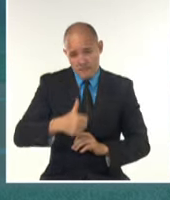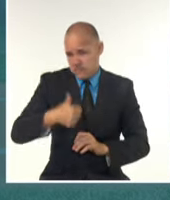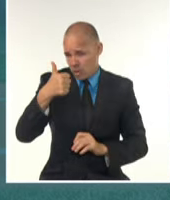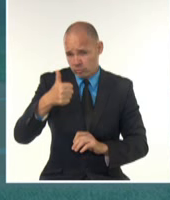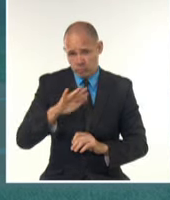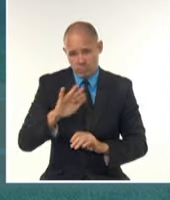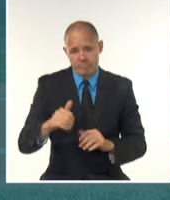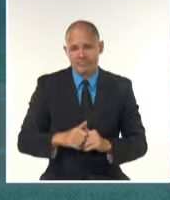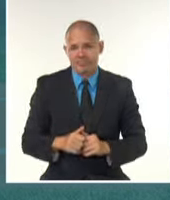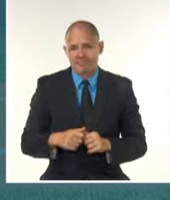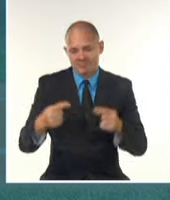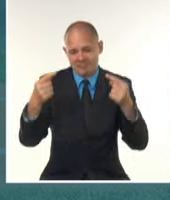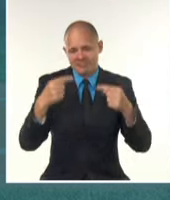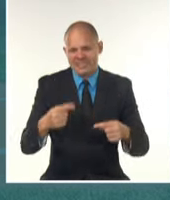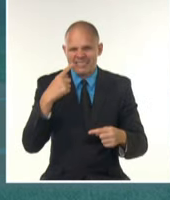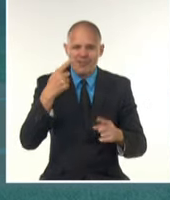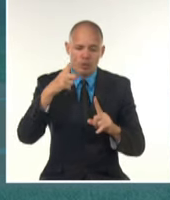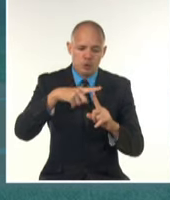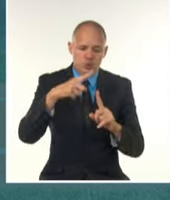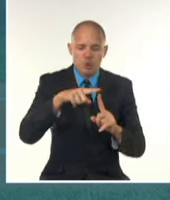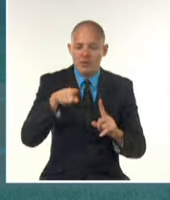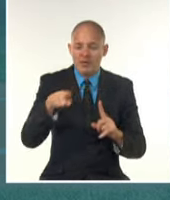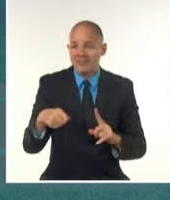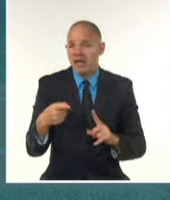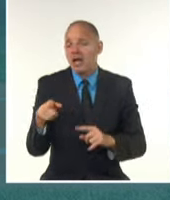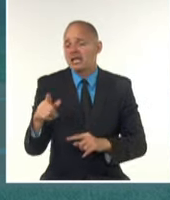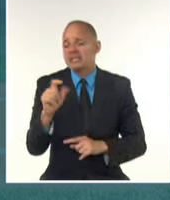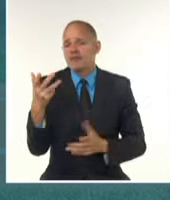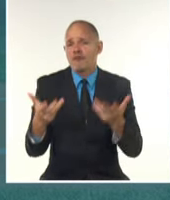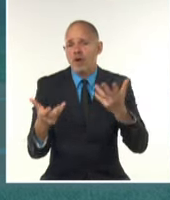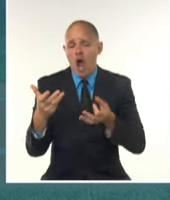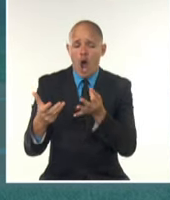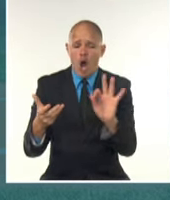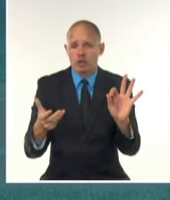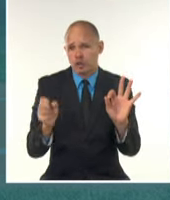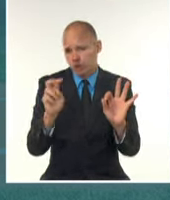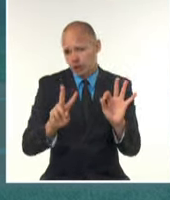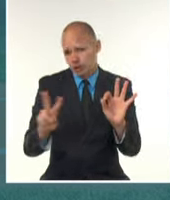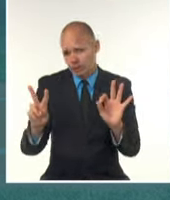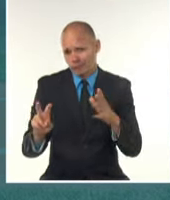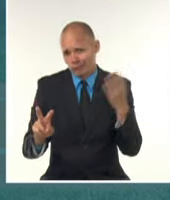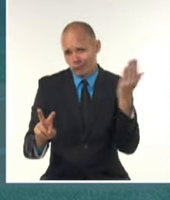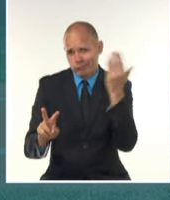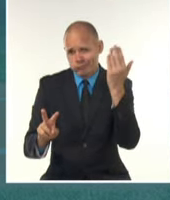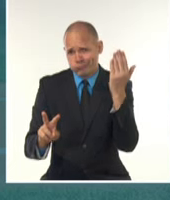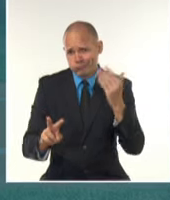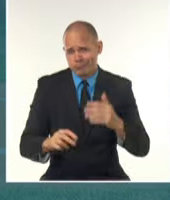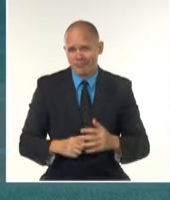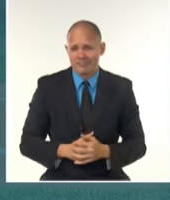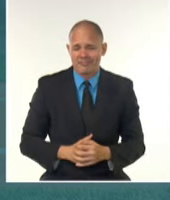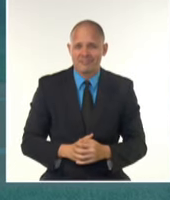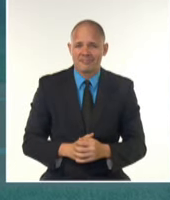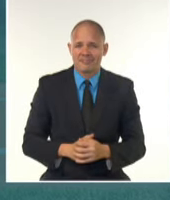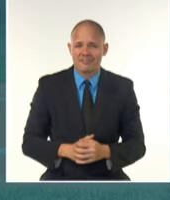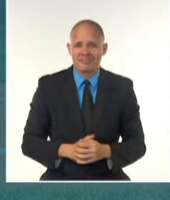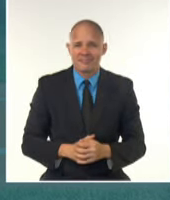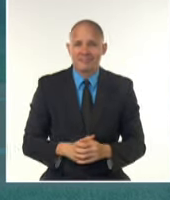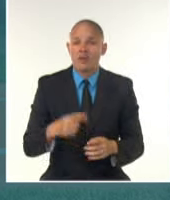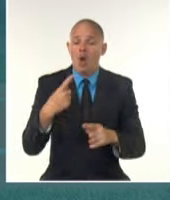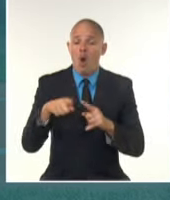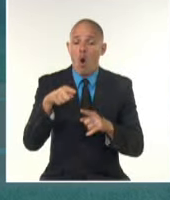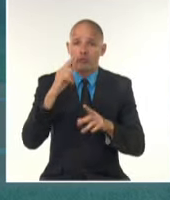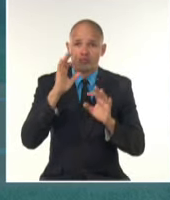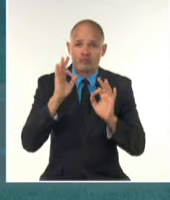cubana. Las Tunas derrotó 8-2 a Cienfuegos. Josvani Alarcón y Roberto Baldoquín se volaron la cerca. Holguín le ganó la